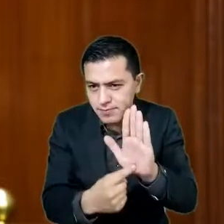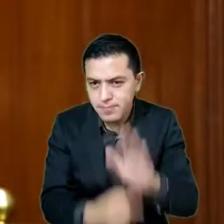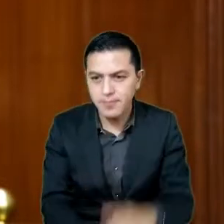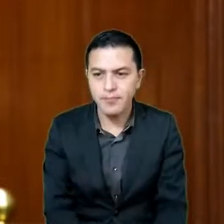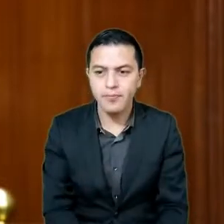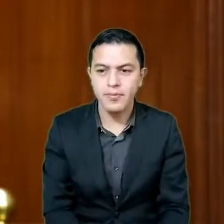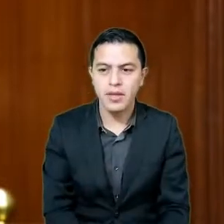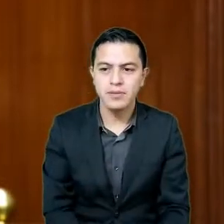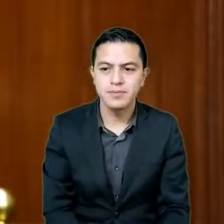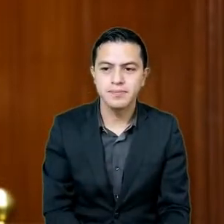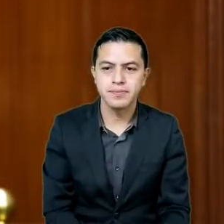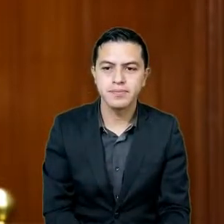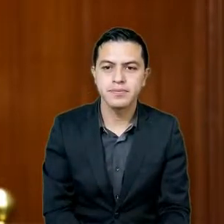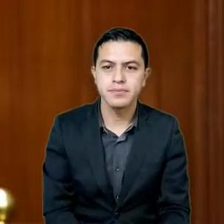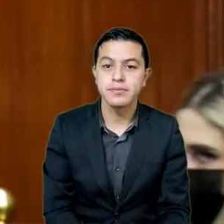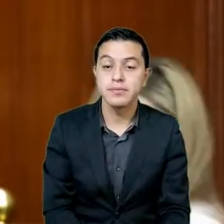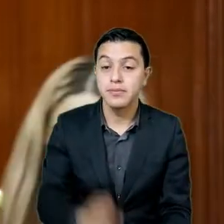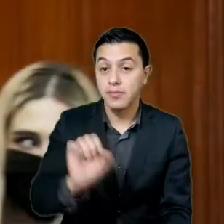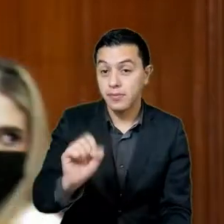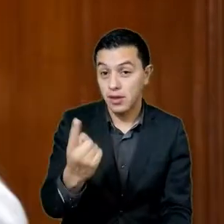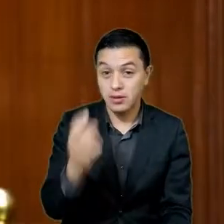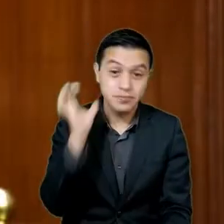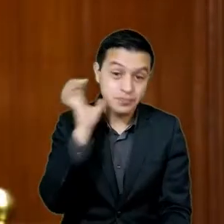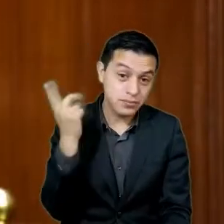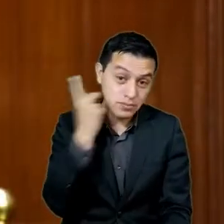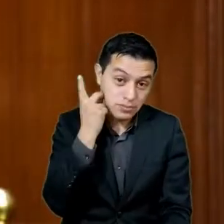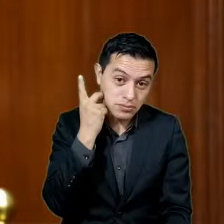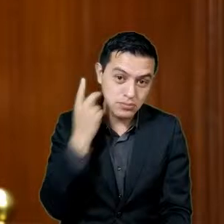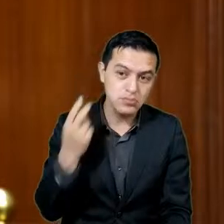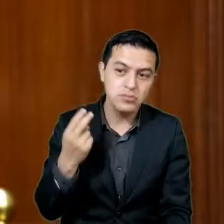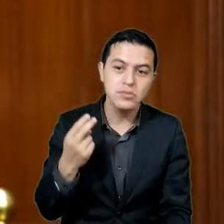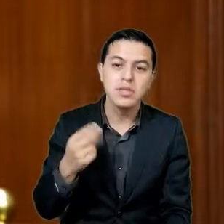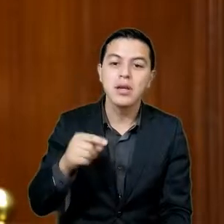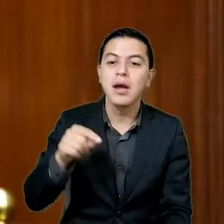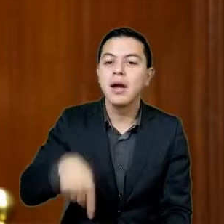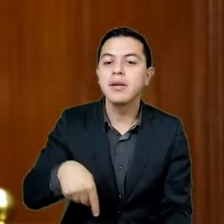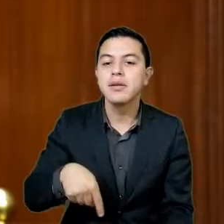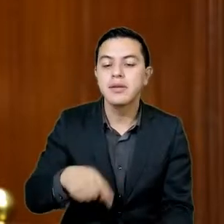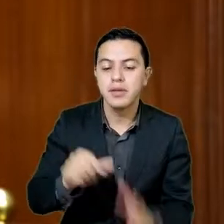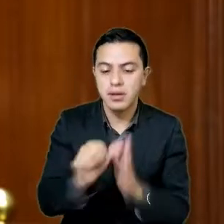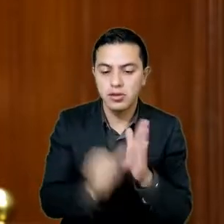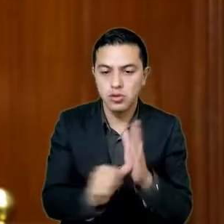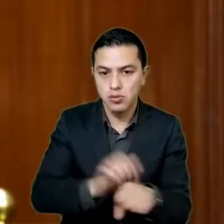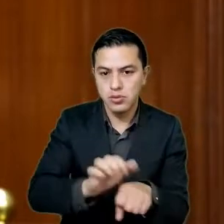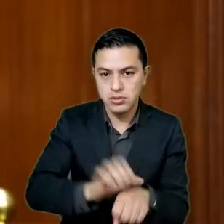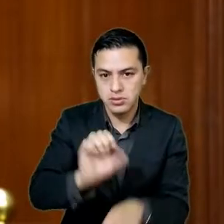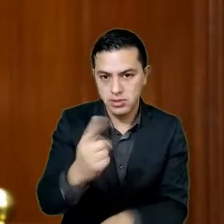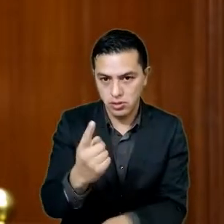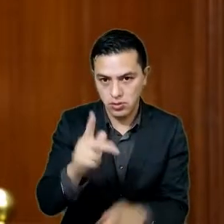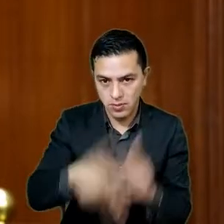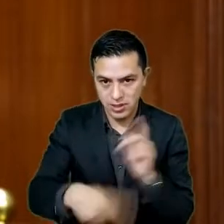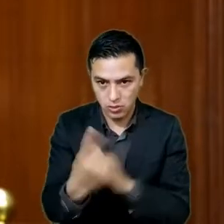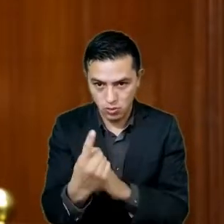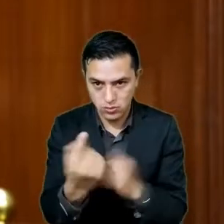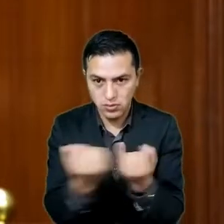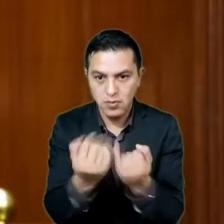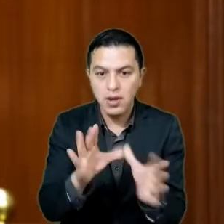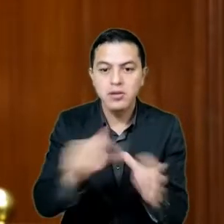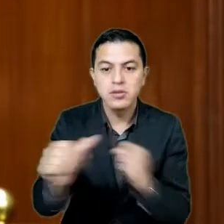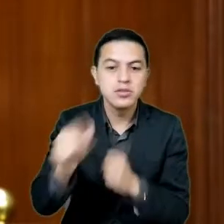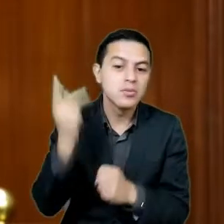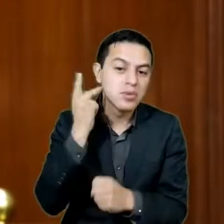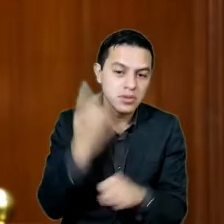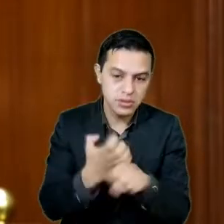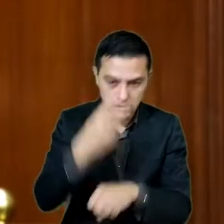La honorable 61ª legislatura, en ejercicio de las facultades que le confiere el artículo 61, fracción 1, y de la Constitución Política del Estado